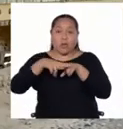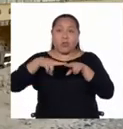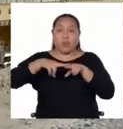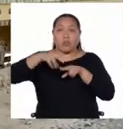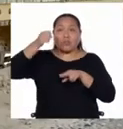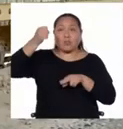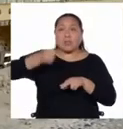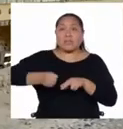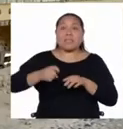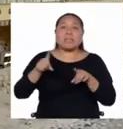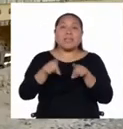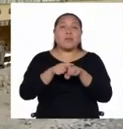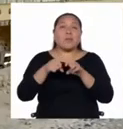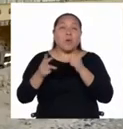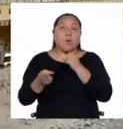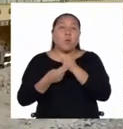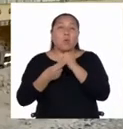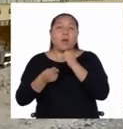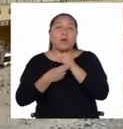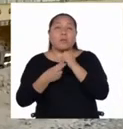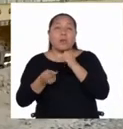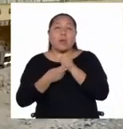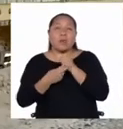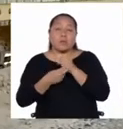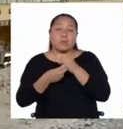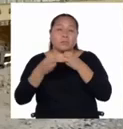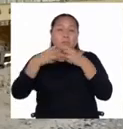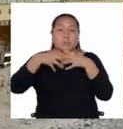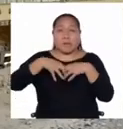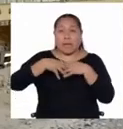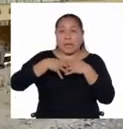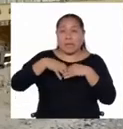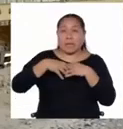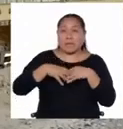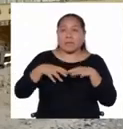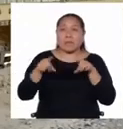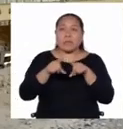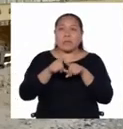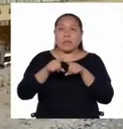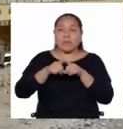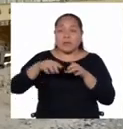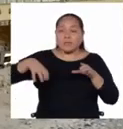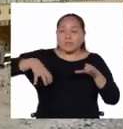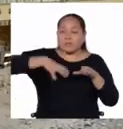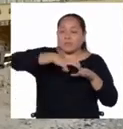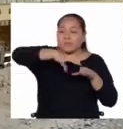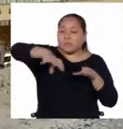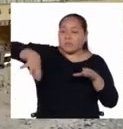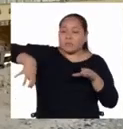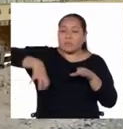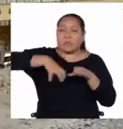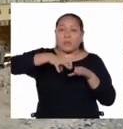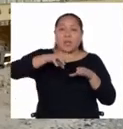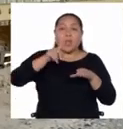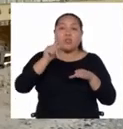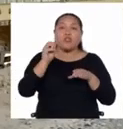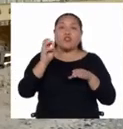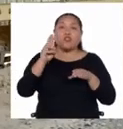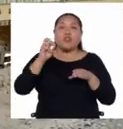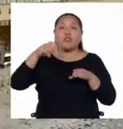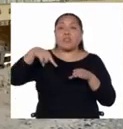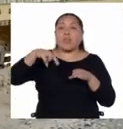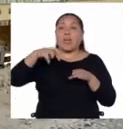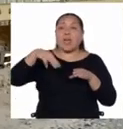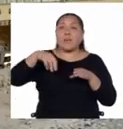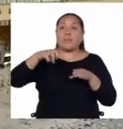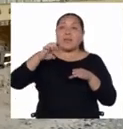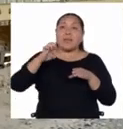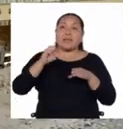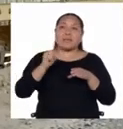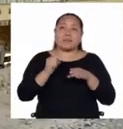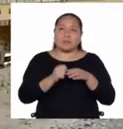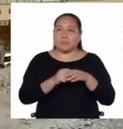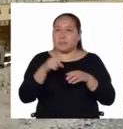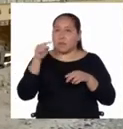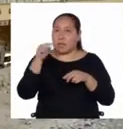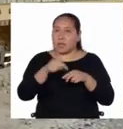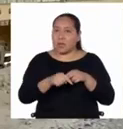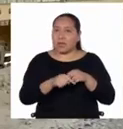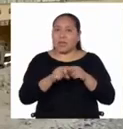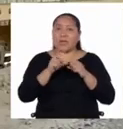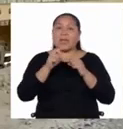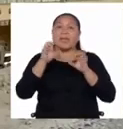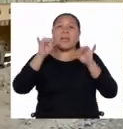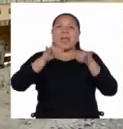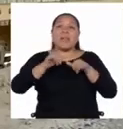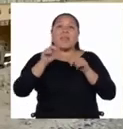como un depósito para maquinarias e incluso había una tornamesa. De todo eso solamente quedan 3